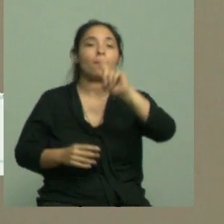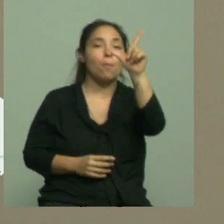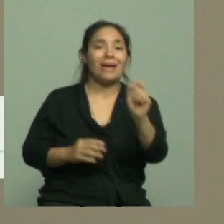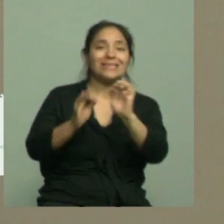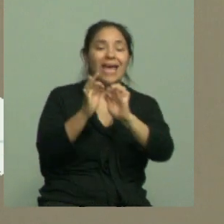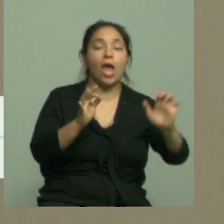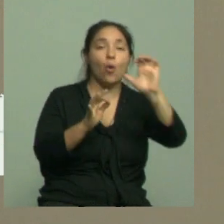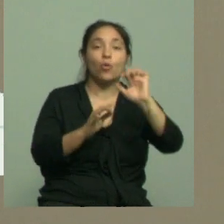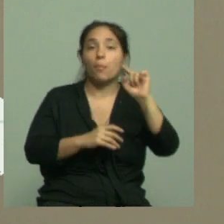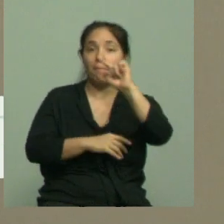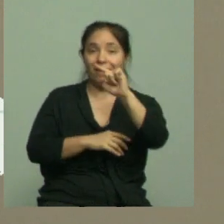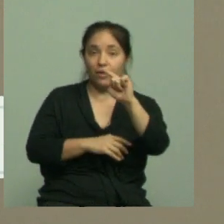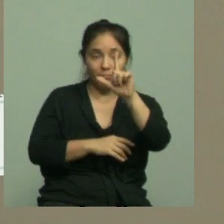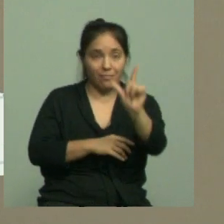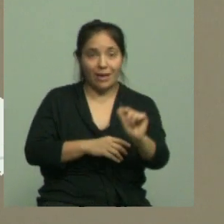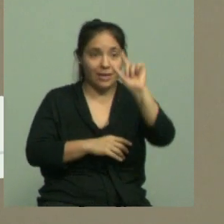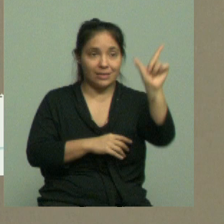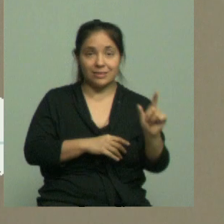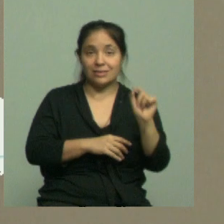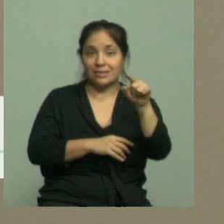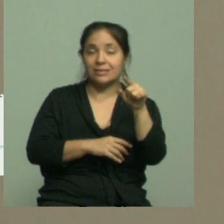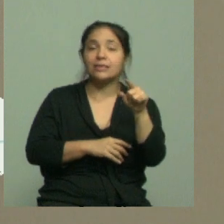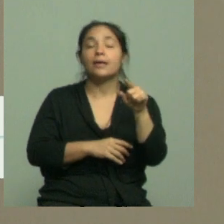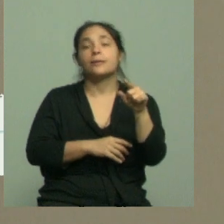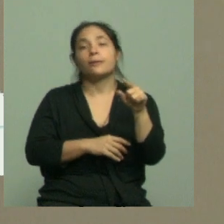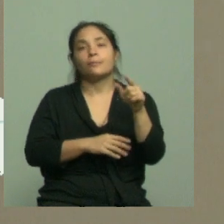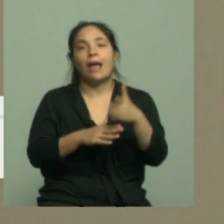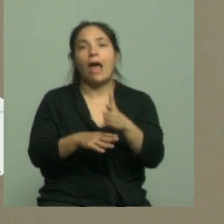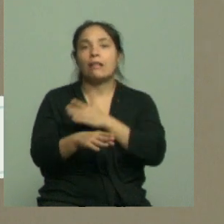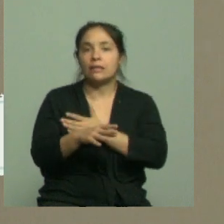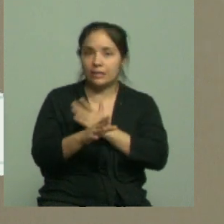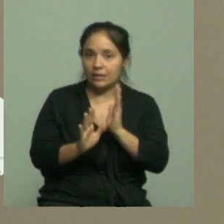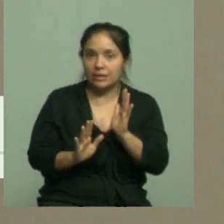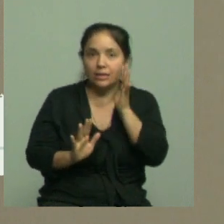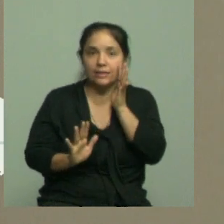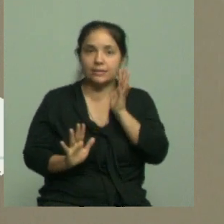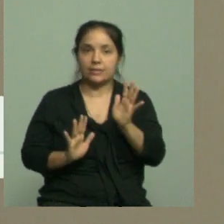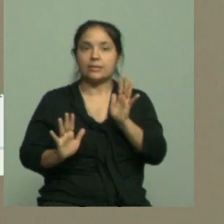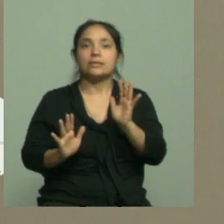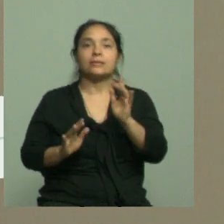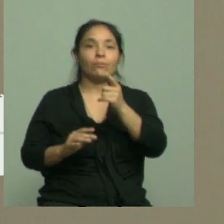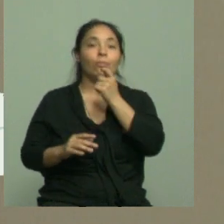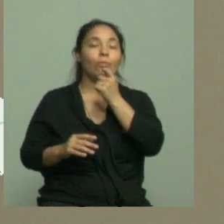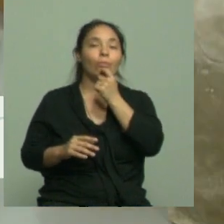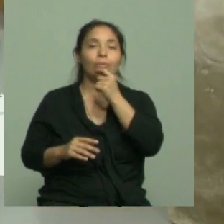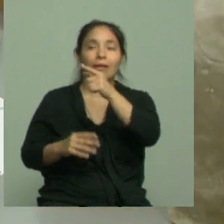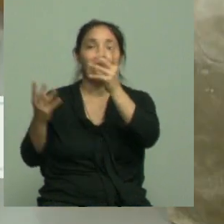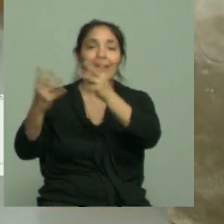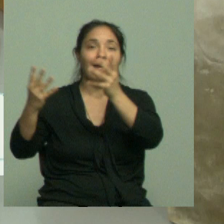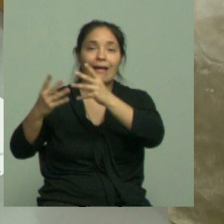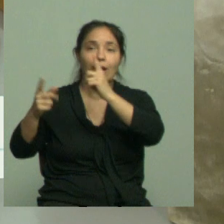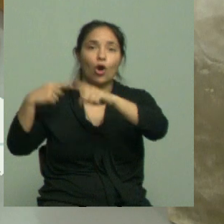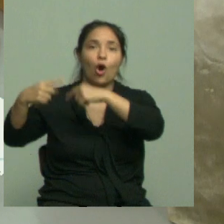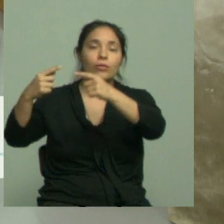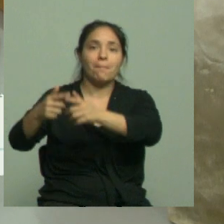europeos están de alguna manera anticipándose tal vez a la posibilidad de que la guerra se extienda, dándole